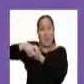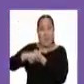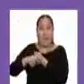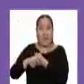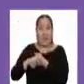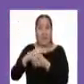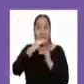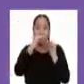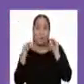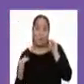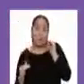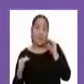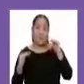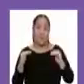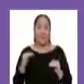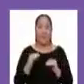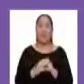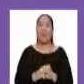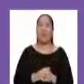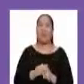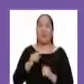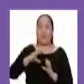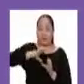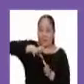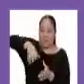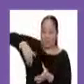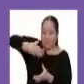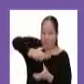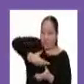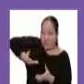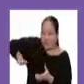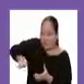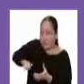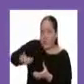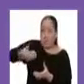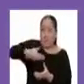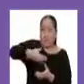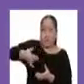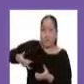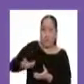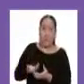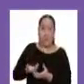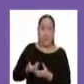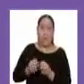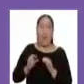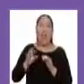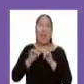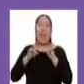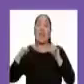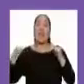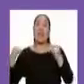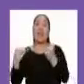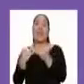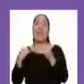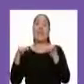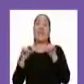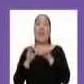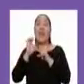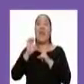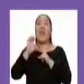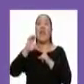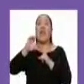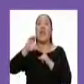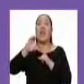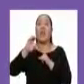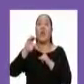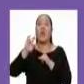Un trópico es un círculo imaginario que rodea la Tierra en paralelo a la línea ecuatorial terrestre, y existen dos